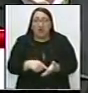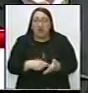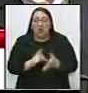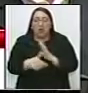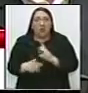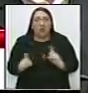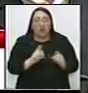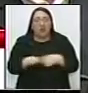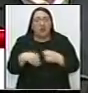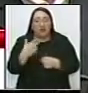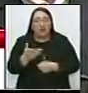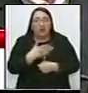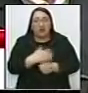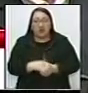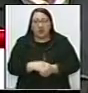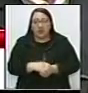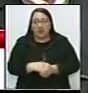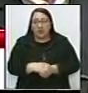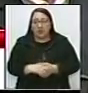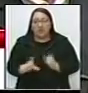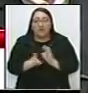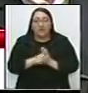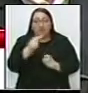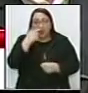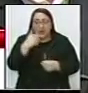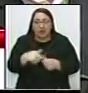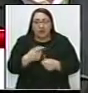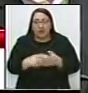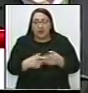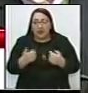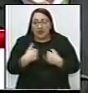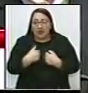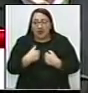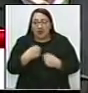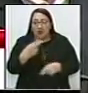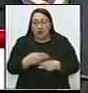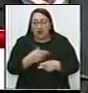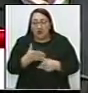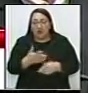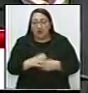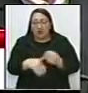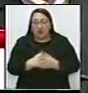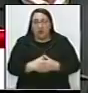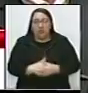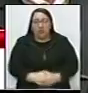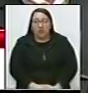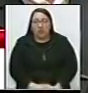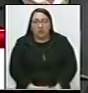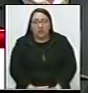debatiremos en su momento, presidente, la ley de hidrocarburos que tiene nombre propio para...